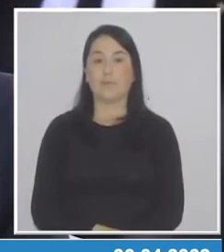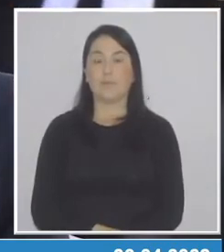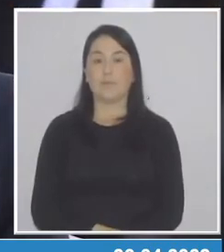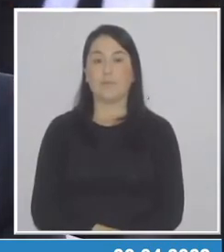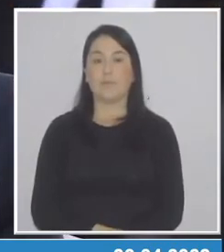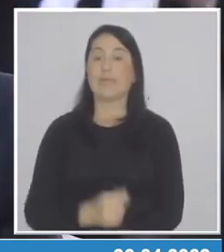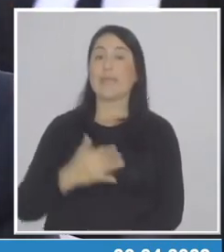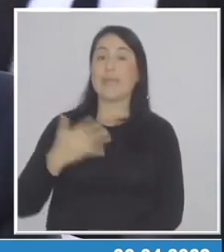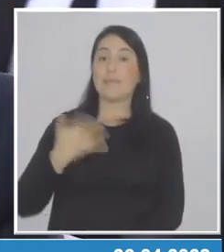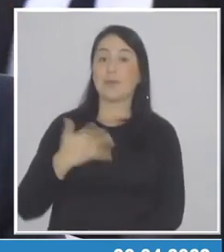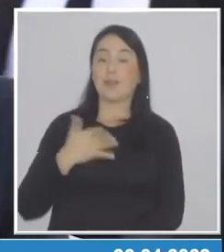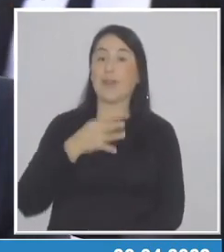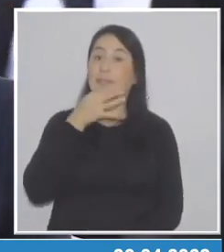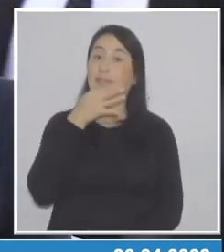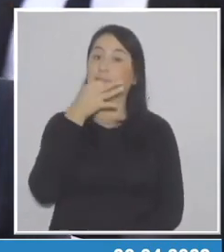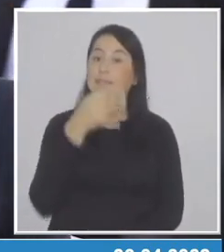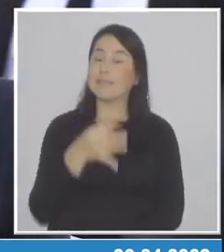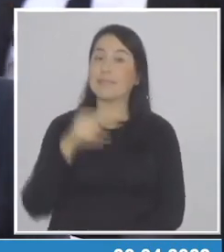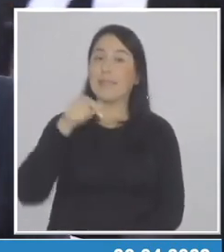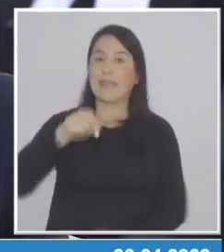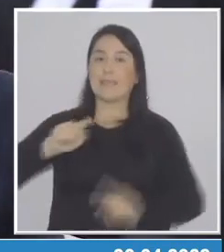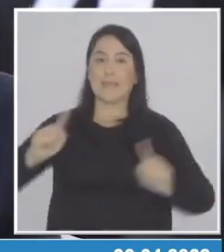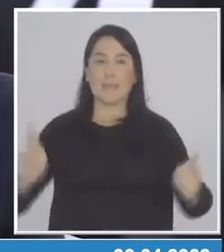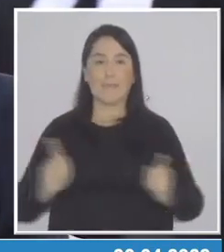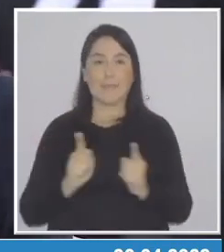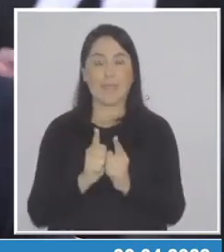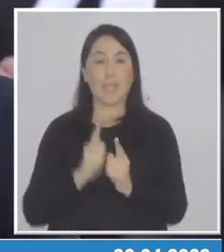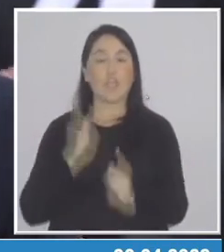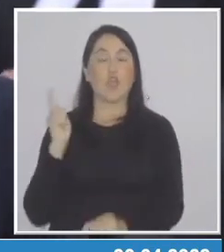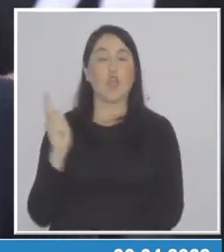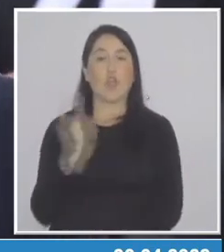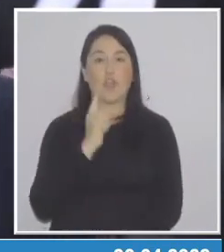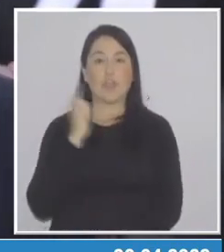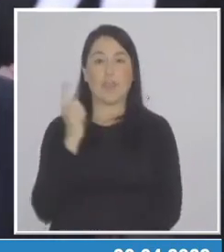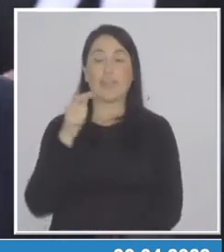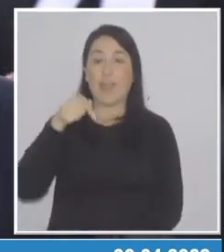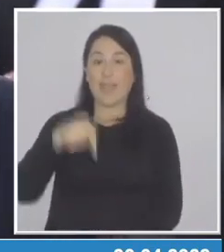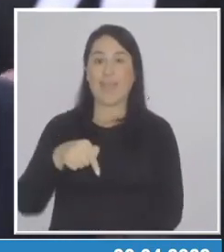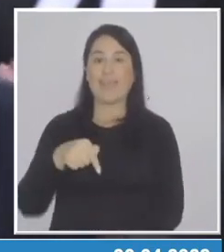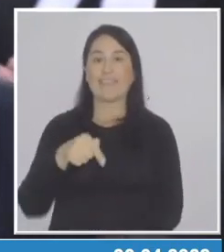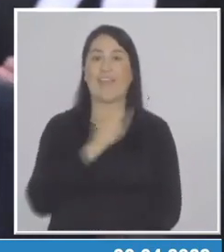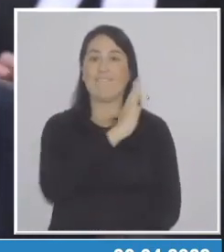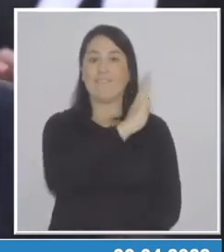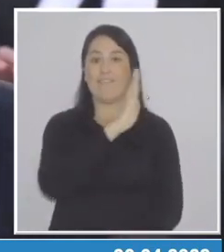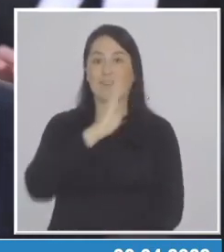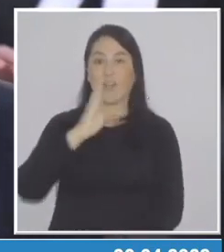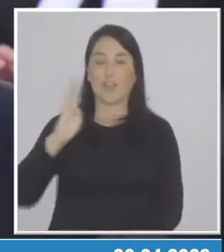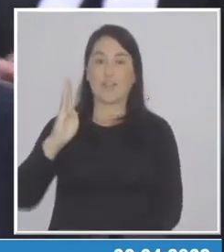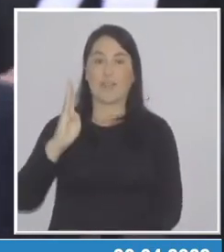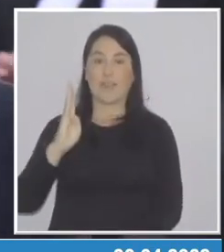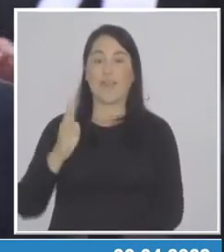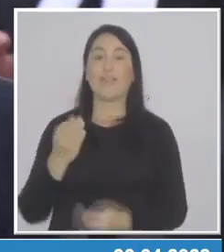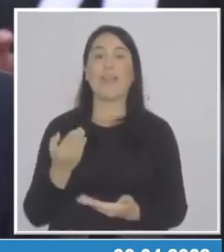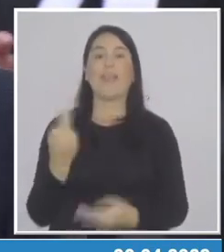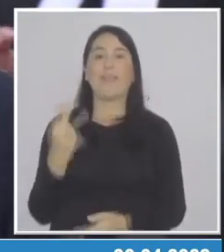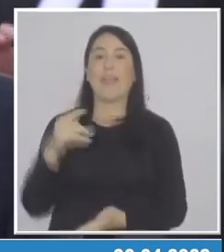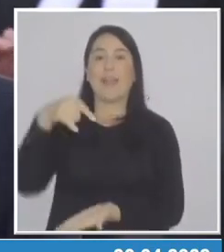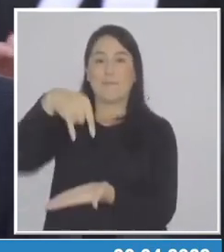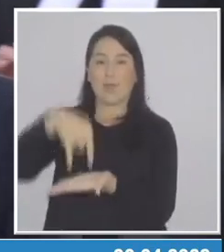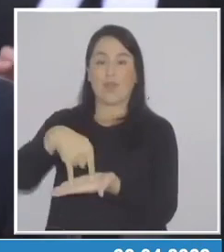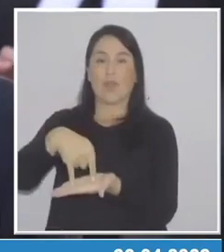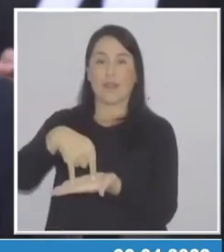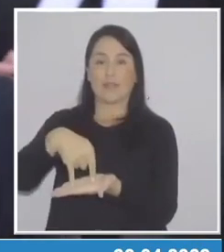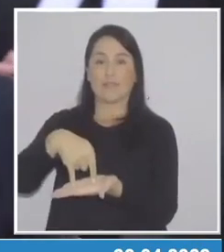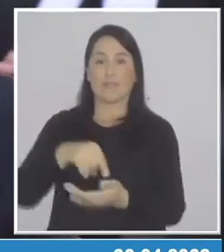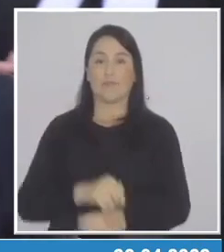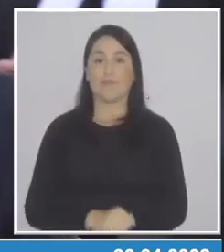Importante señalar en este pequeño contexto que esta biblioteca es una biblioteca parlamentaria. Y